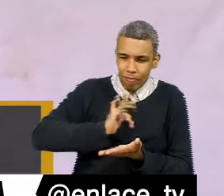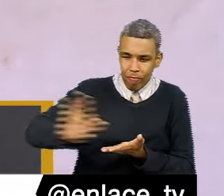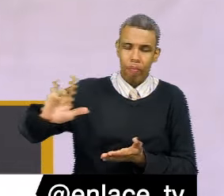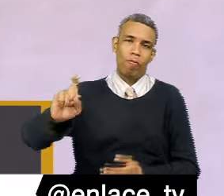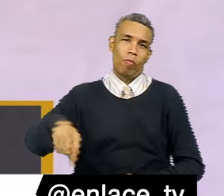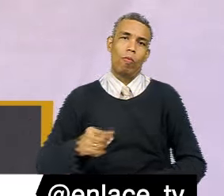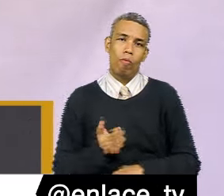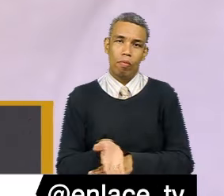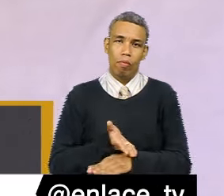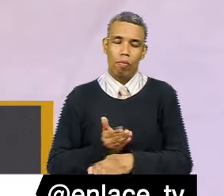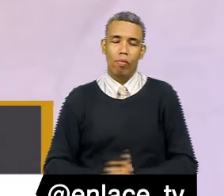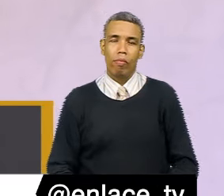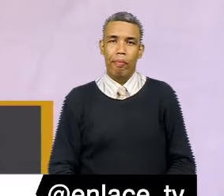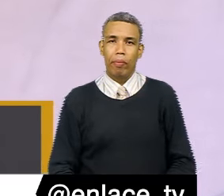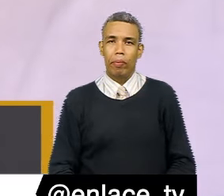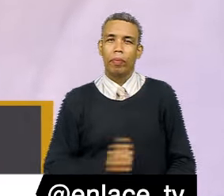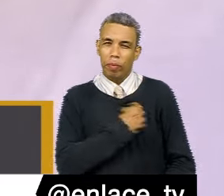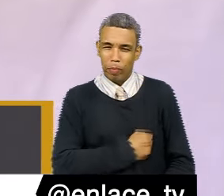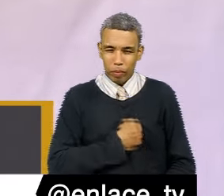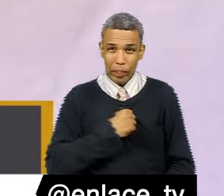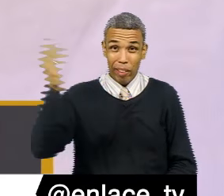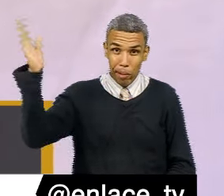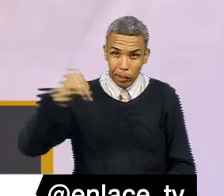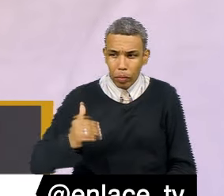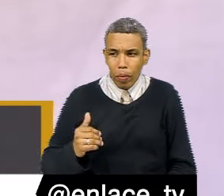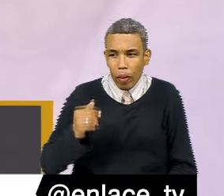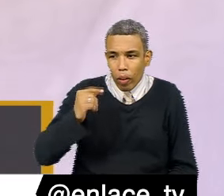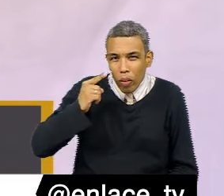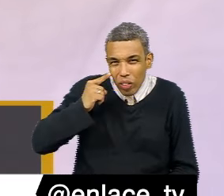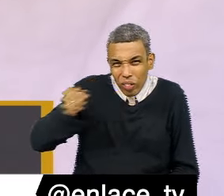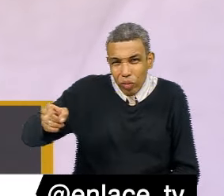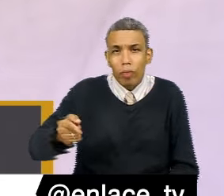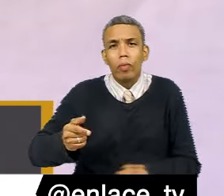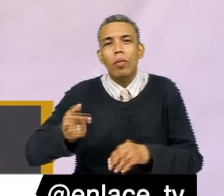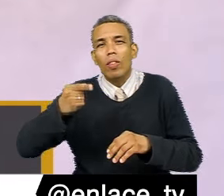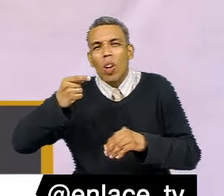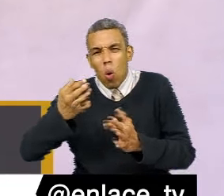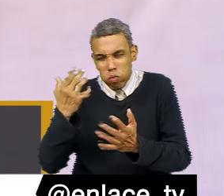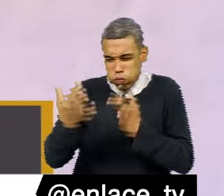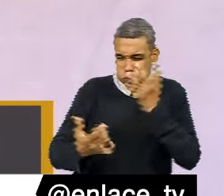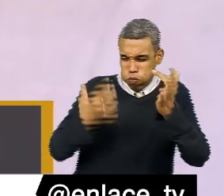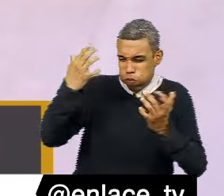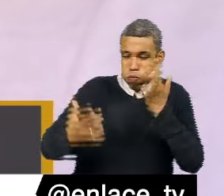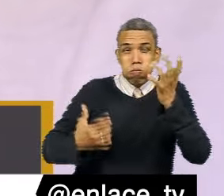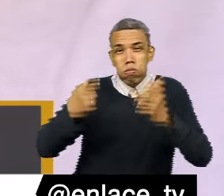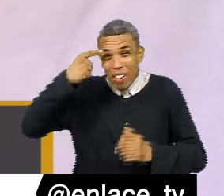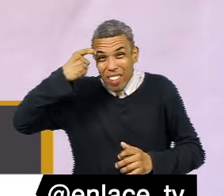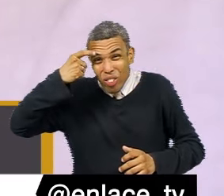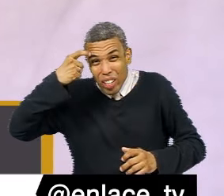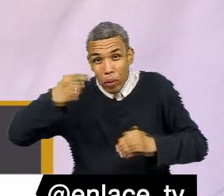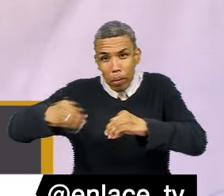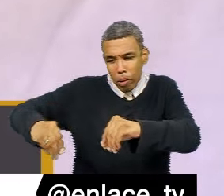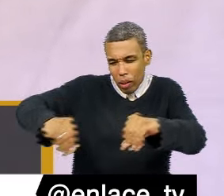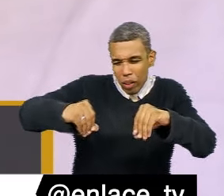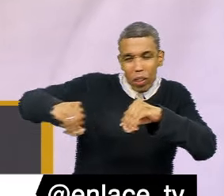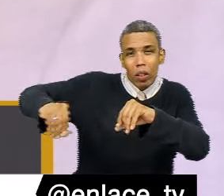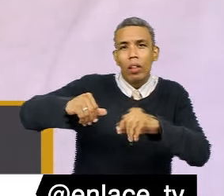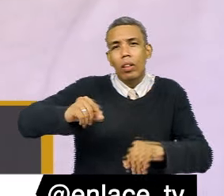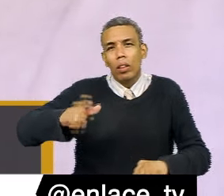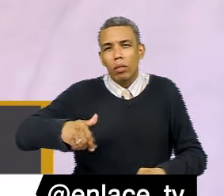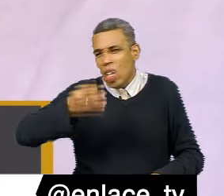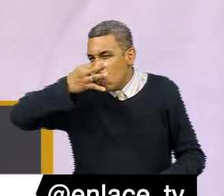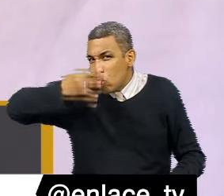queremos es que ellos se acerquen a retirar el mugre que dejaron con el incendio de la moto y que nos arreglen el pavimento que